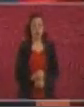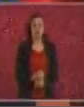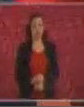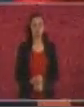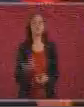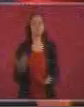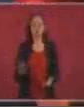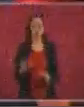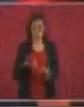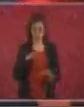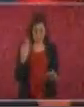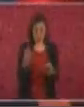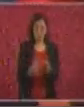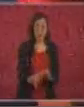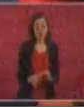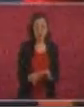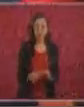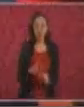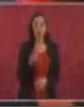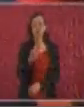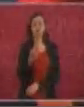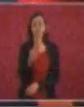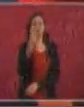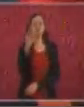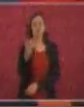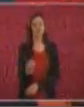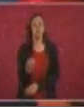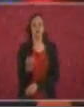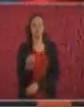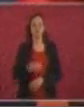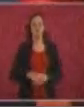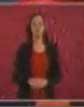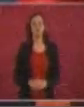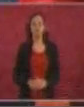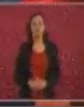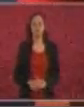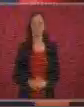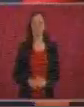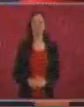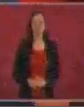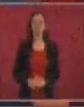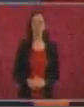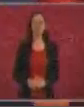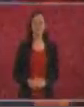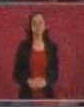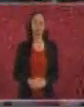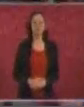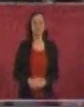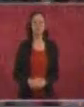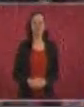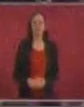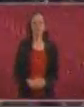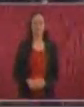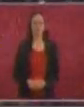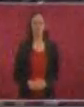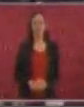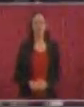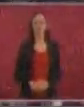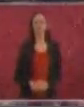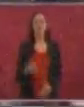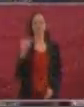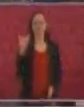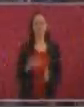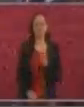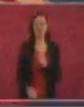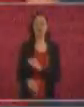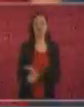promoción política que tanto reclamaban los adversarios y la